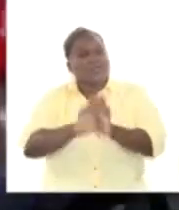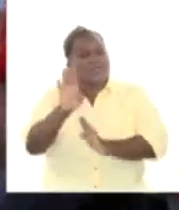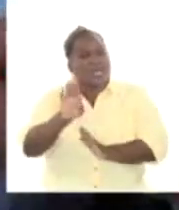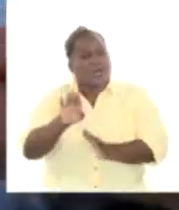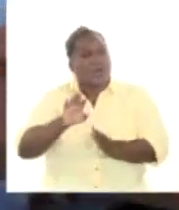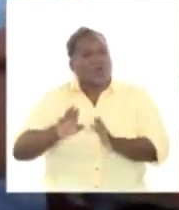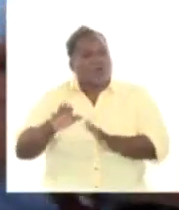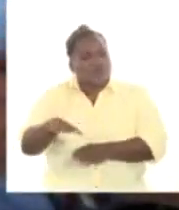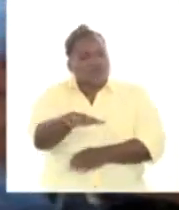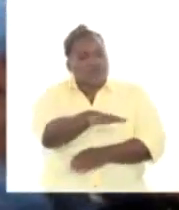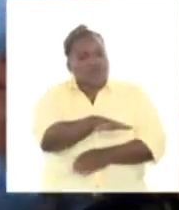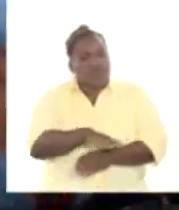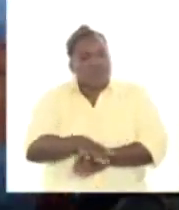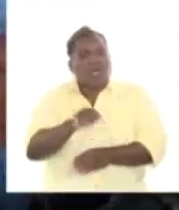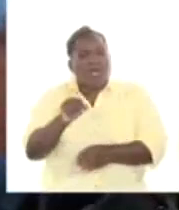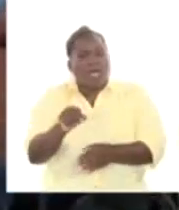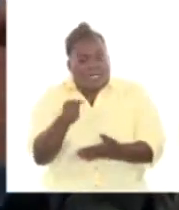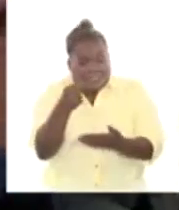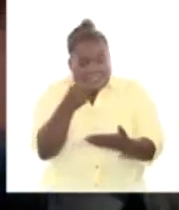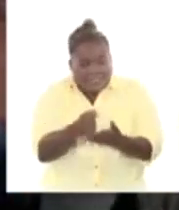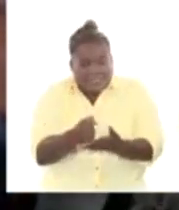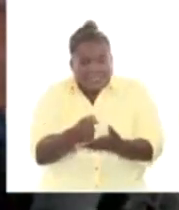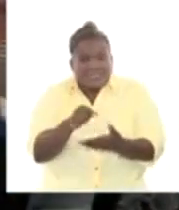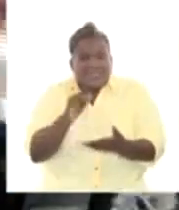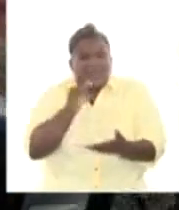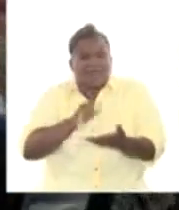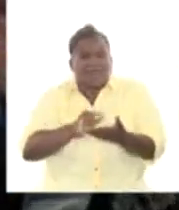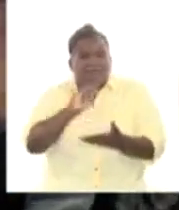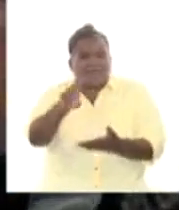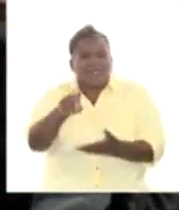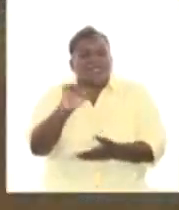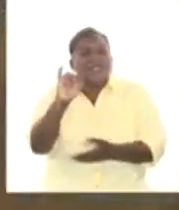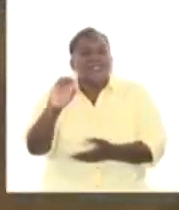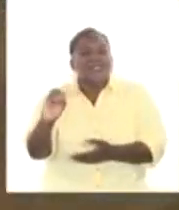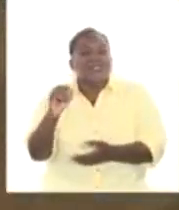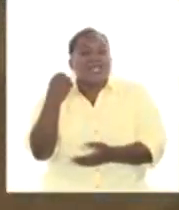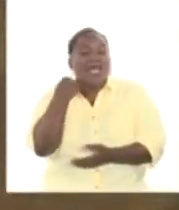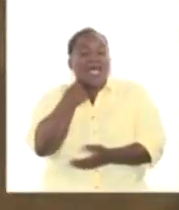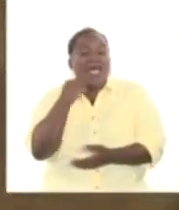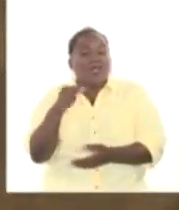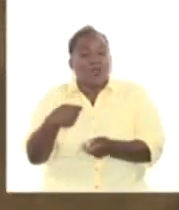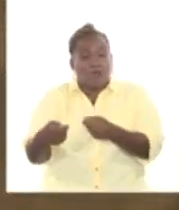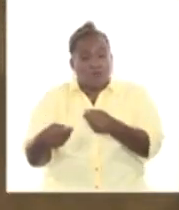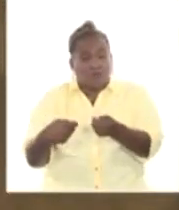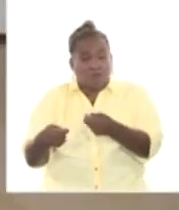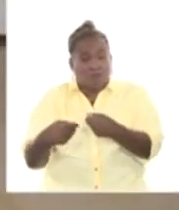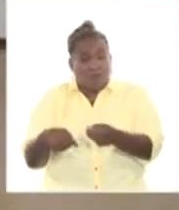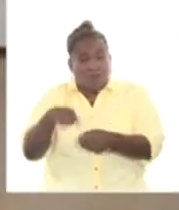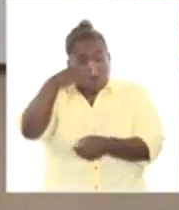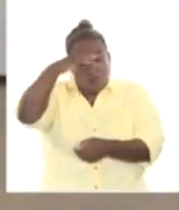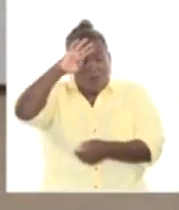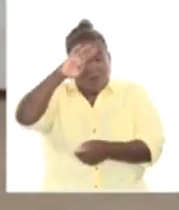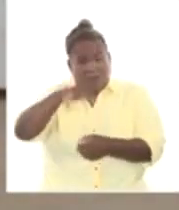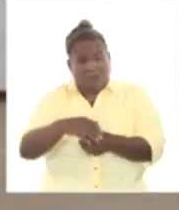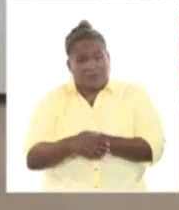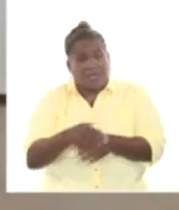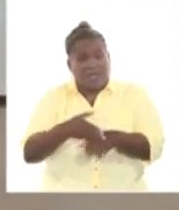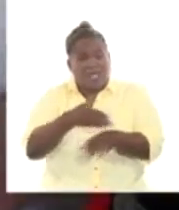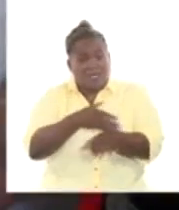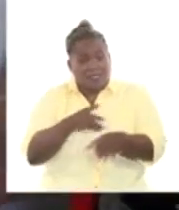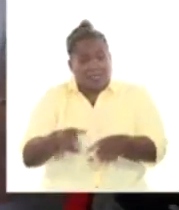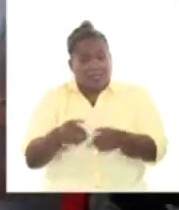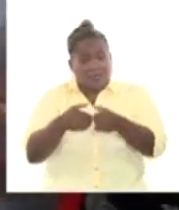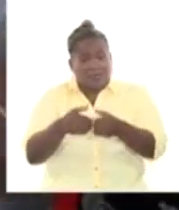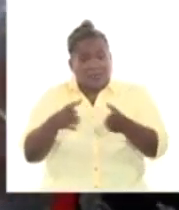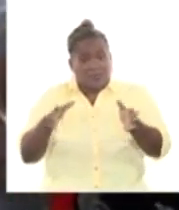La cancelación de un sello postal rememorativo por los 60 años de la Cámara de Comercio de la República de Cuba antecedió a la apertura